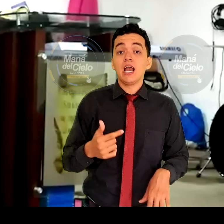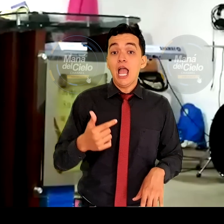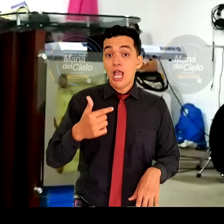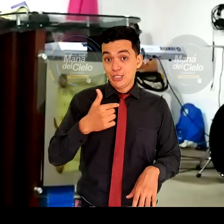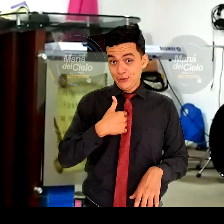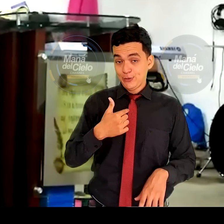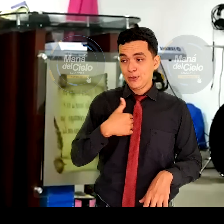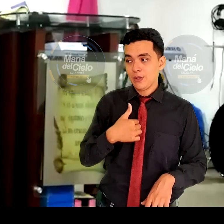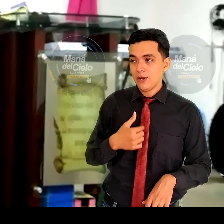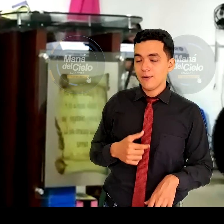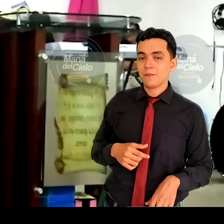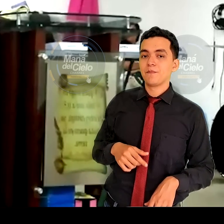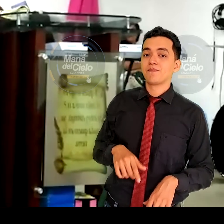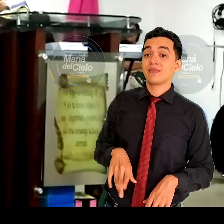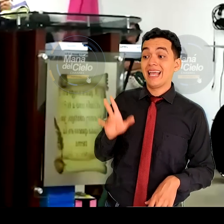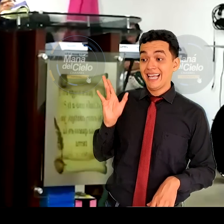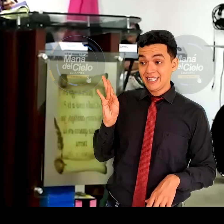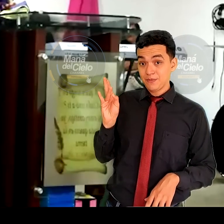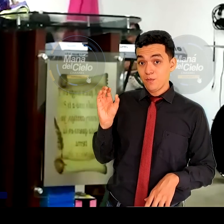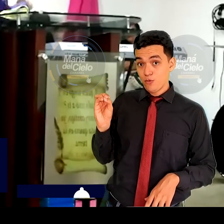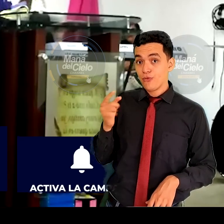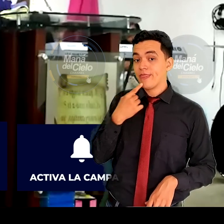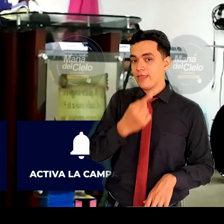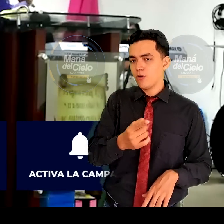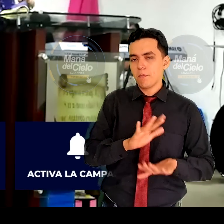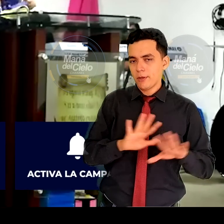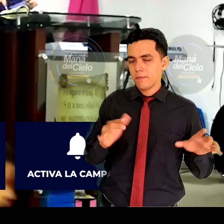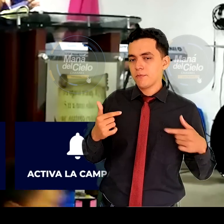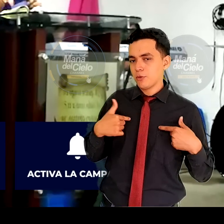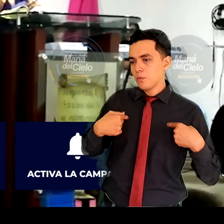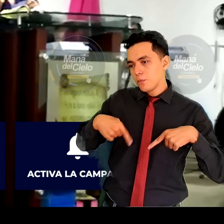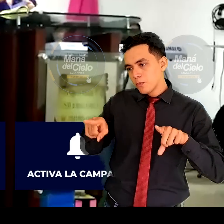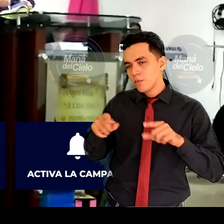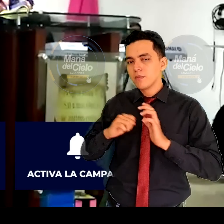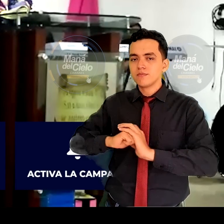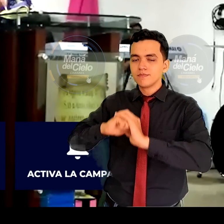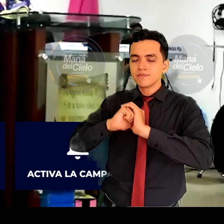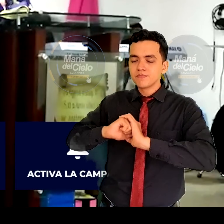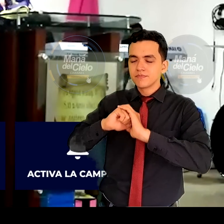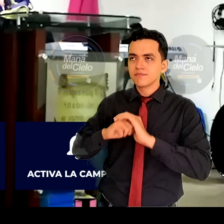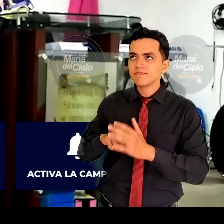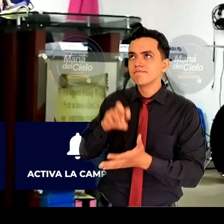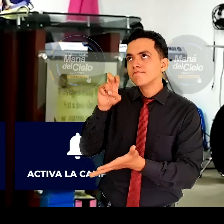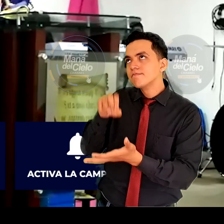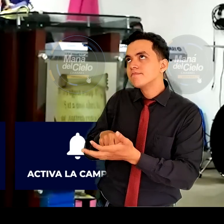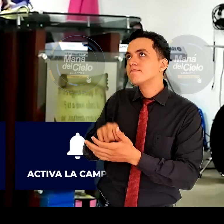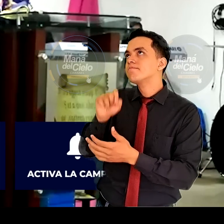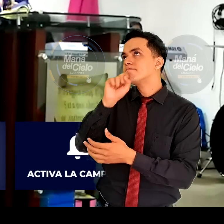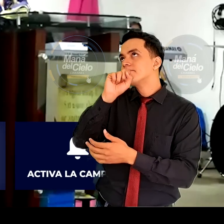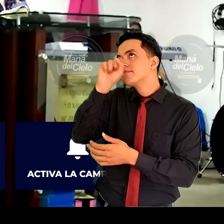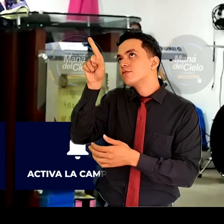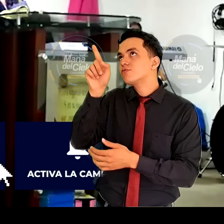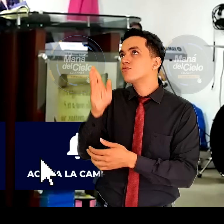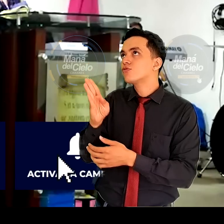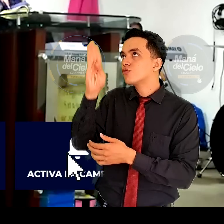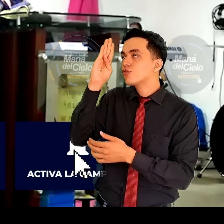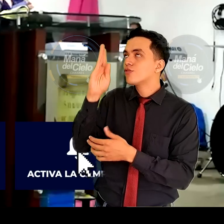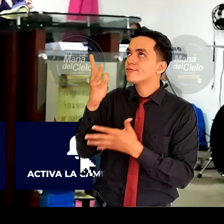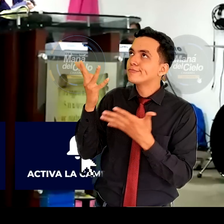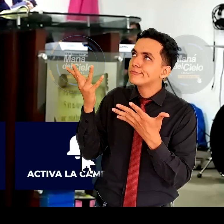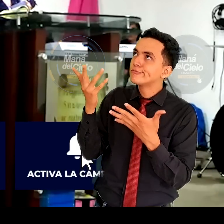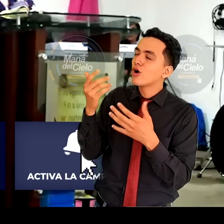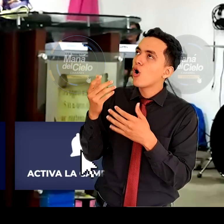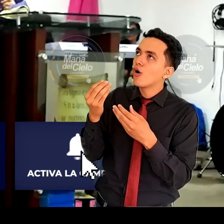a orar. Yo de otra forma estaba muy joven. Y entonces yo dije, ay Señor, ¿cómo manejamos esto?